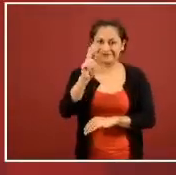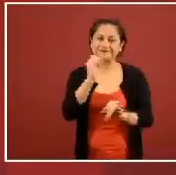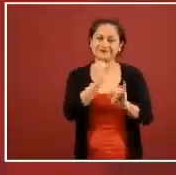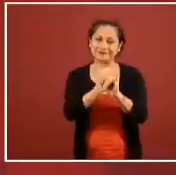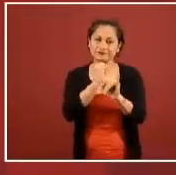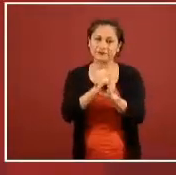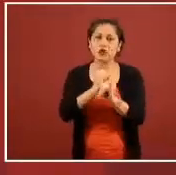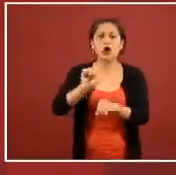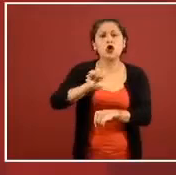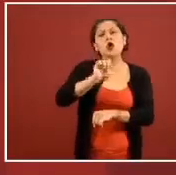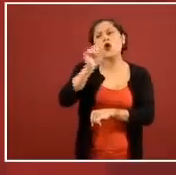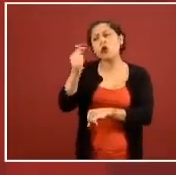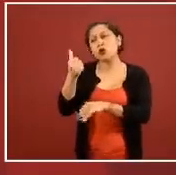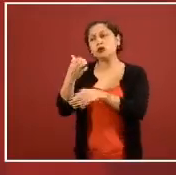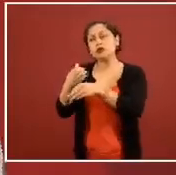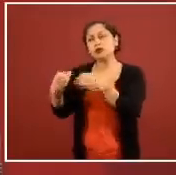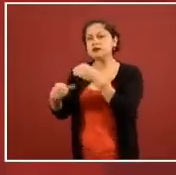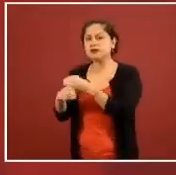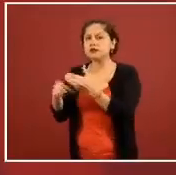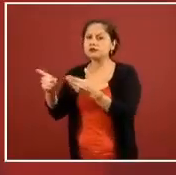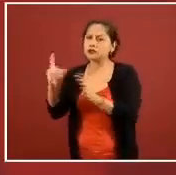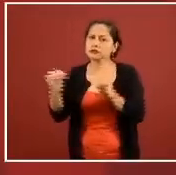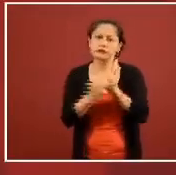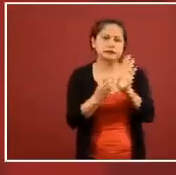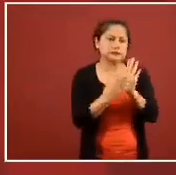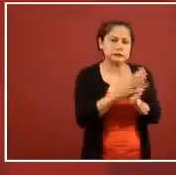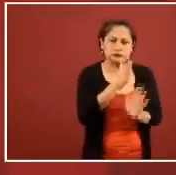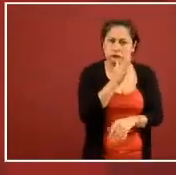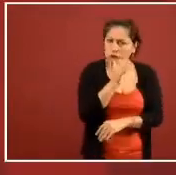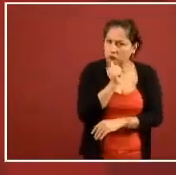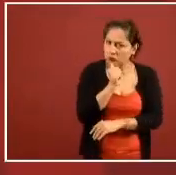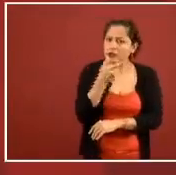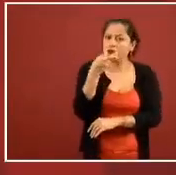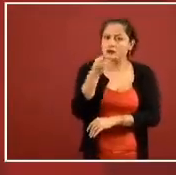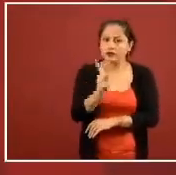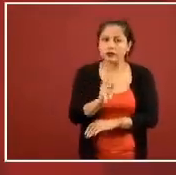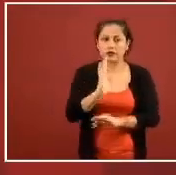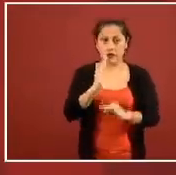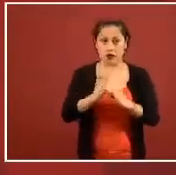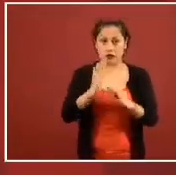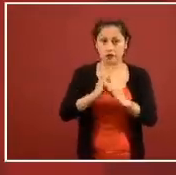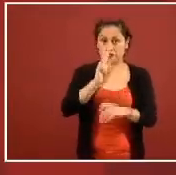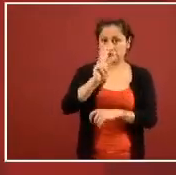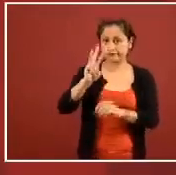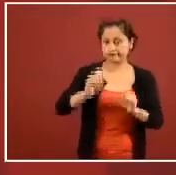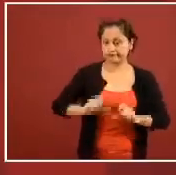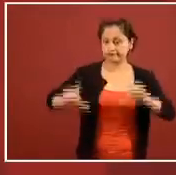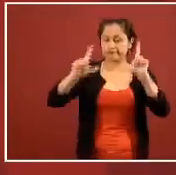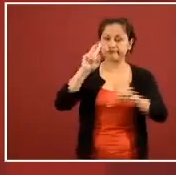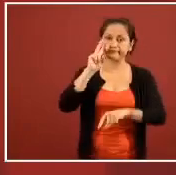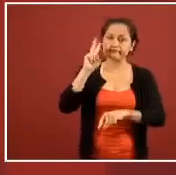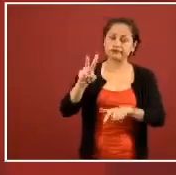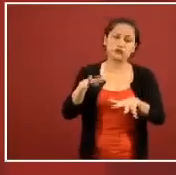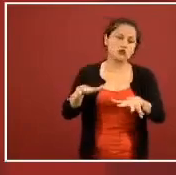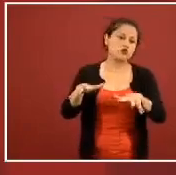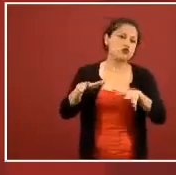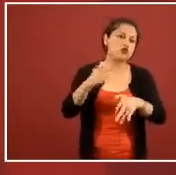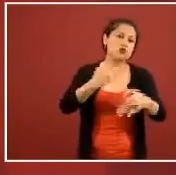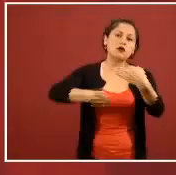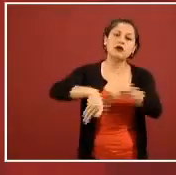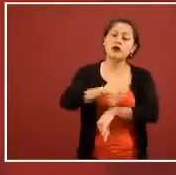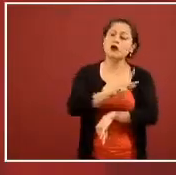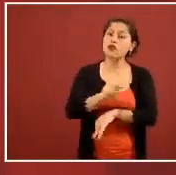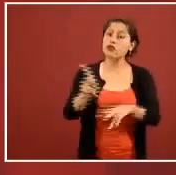manifiestan de esta manera, pero aquí es muy palpable, muy directamente evidente la colaboración de todos